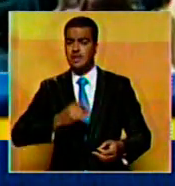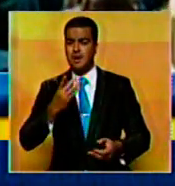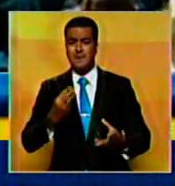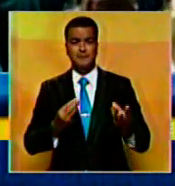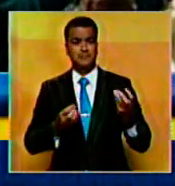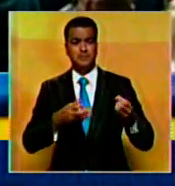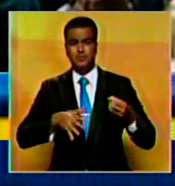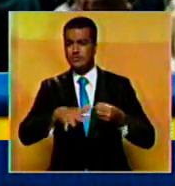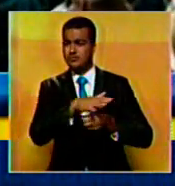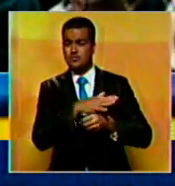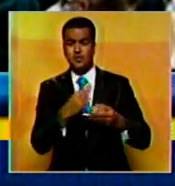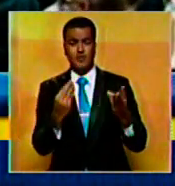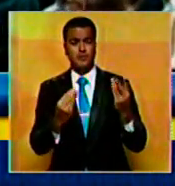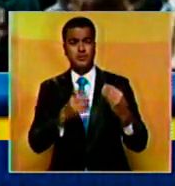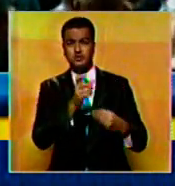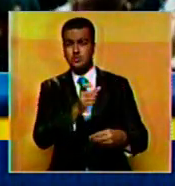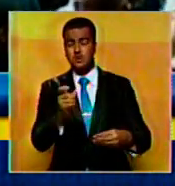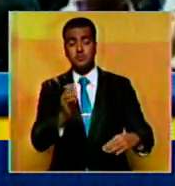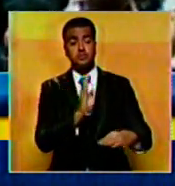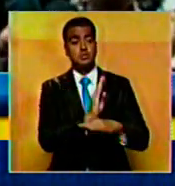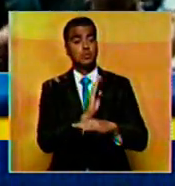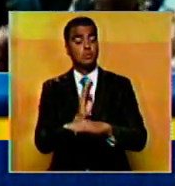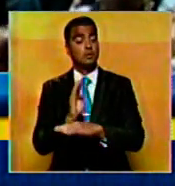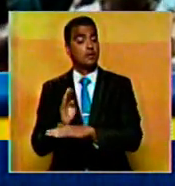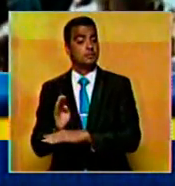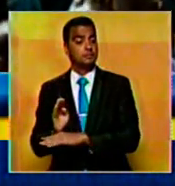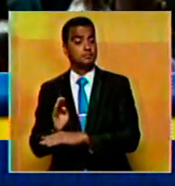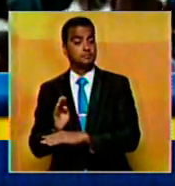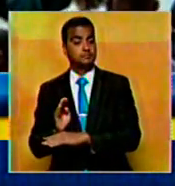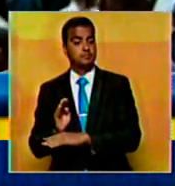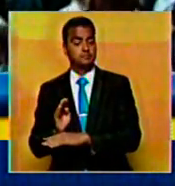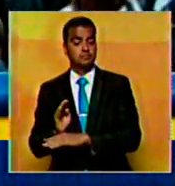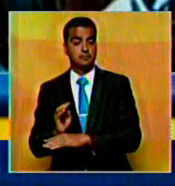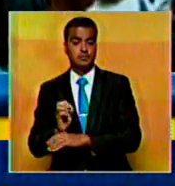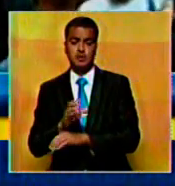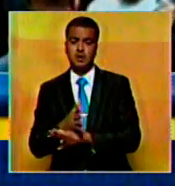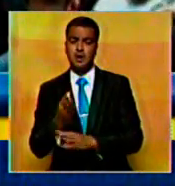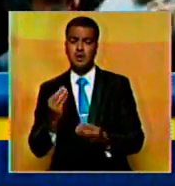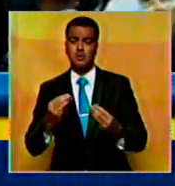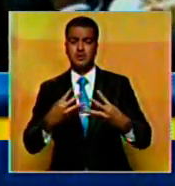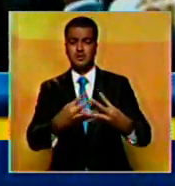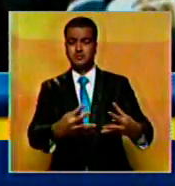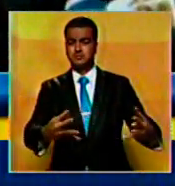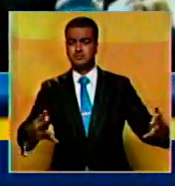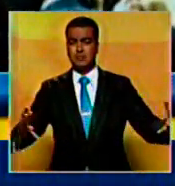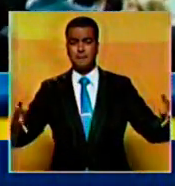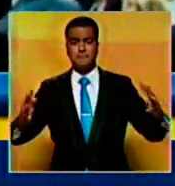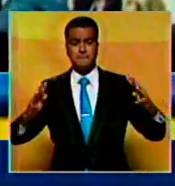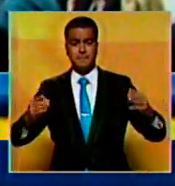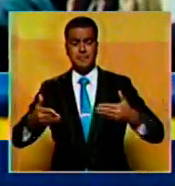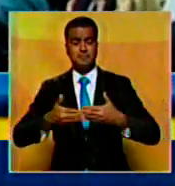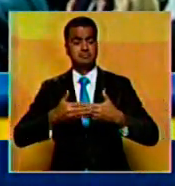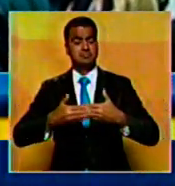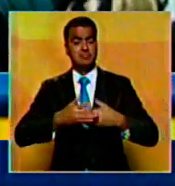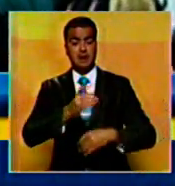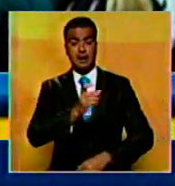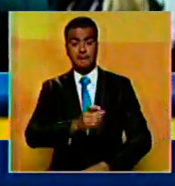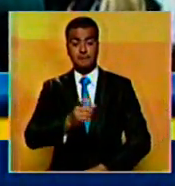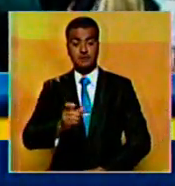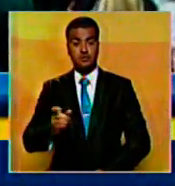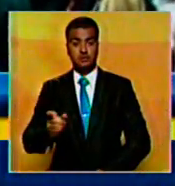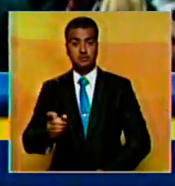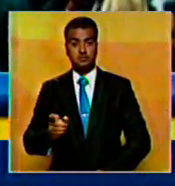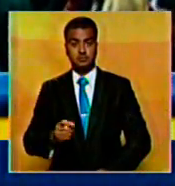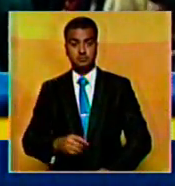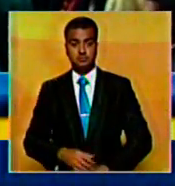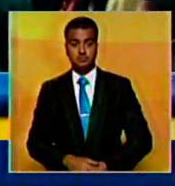está totalmente restringido, ya que han sido apostadas algunas barricadas para facilitar el paso peatonal de las personas